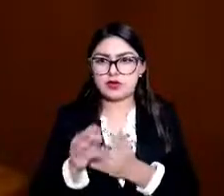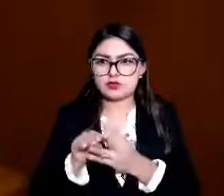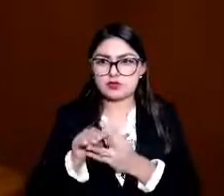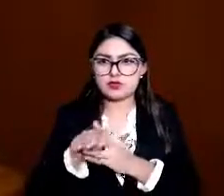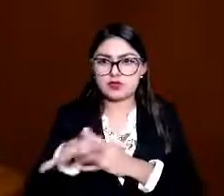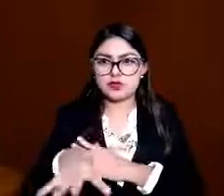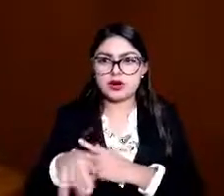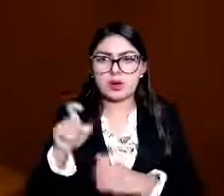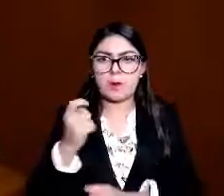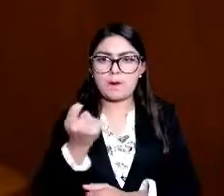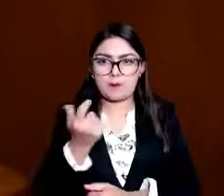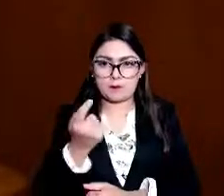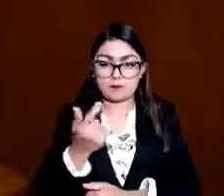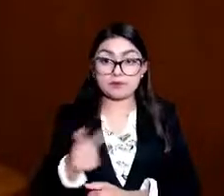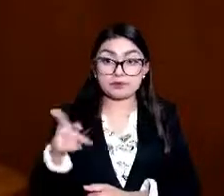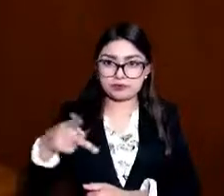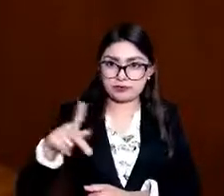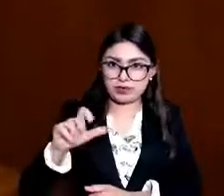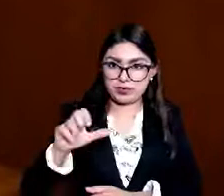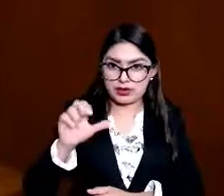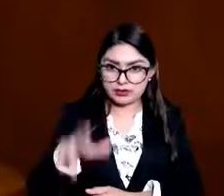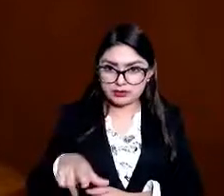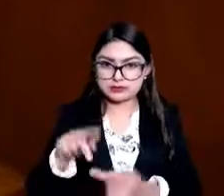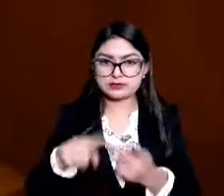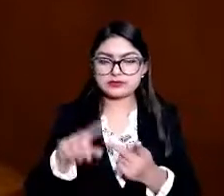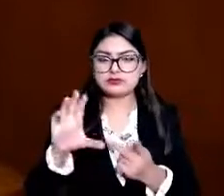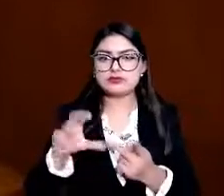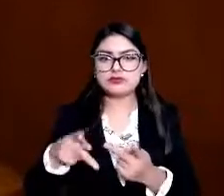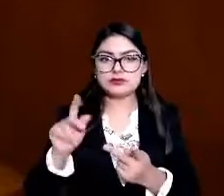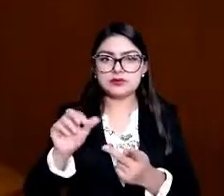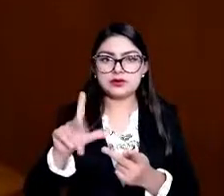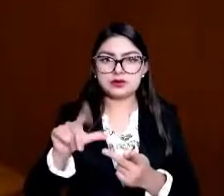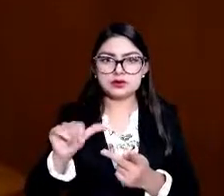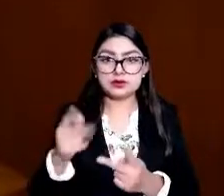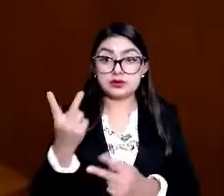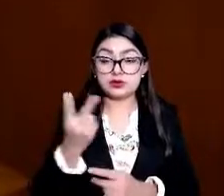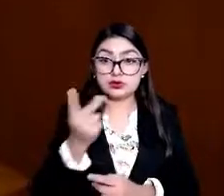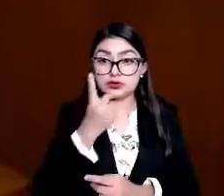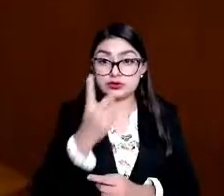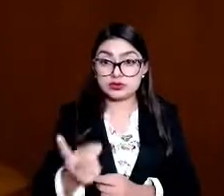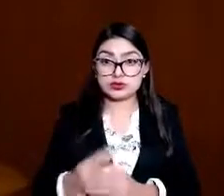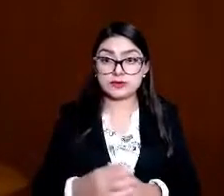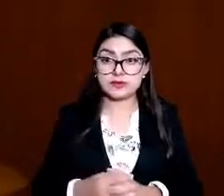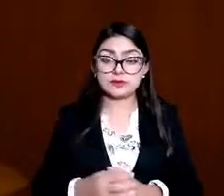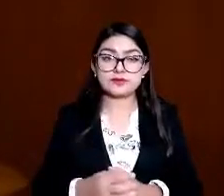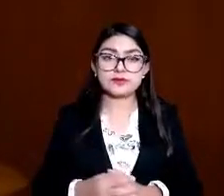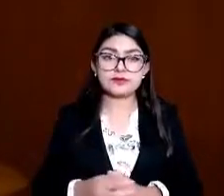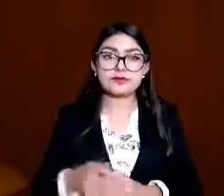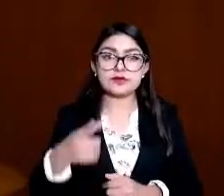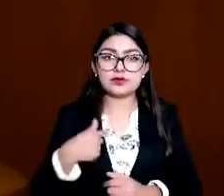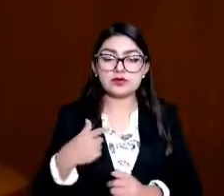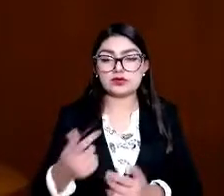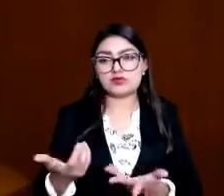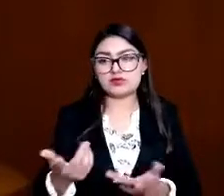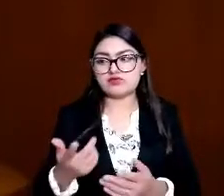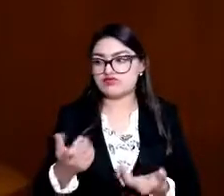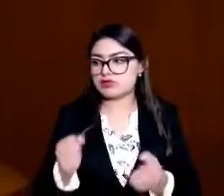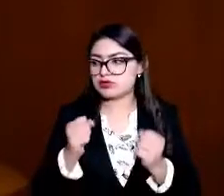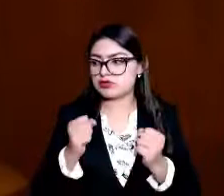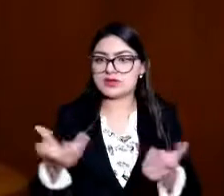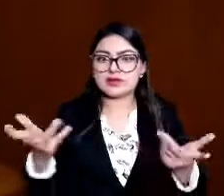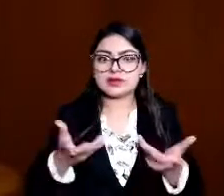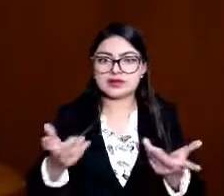Carla Corral, quienes son vecinas de la comunidad, comentan: yo por seguridad, el día domingo estuve sacando mis